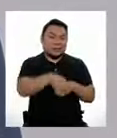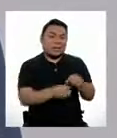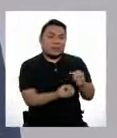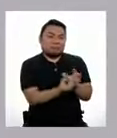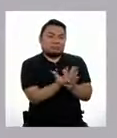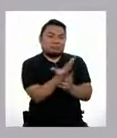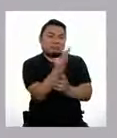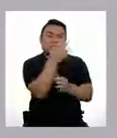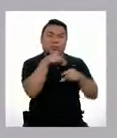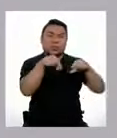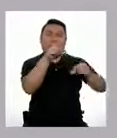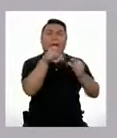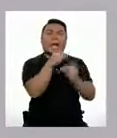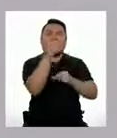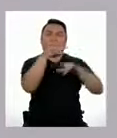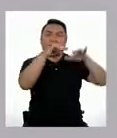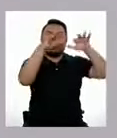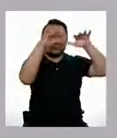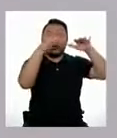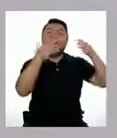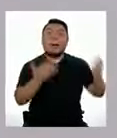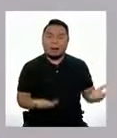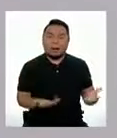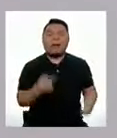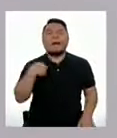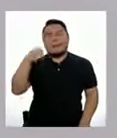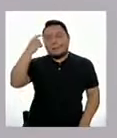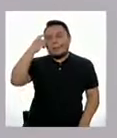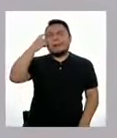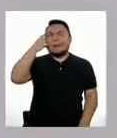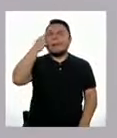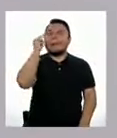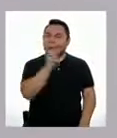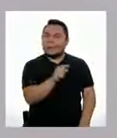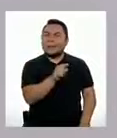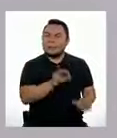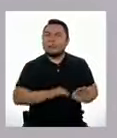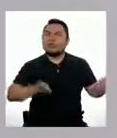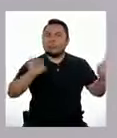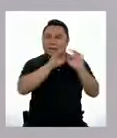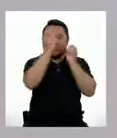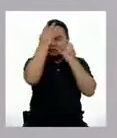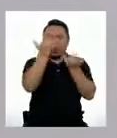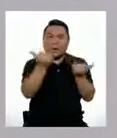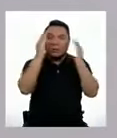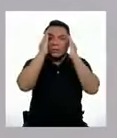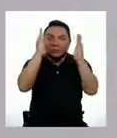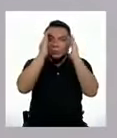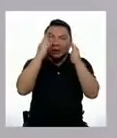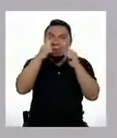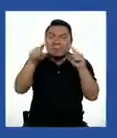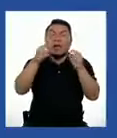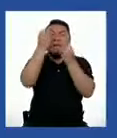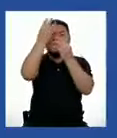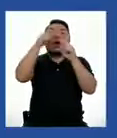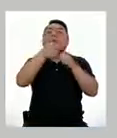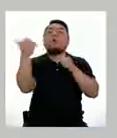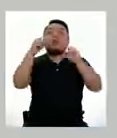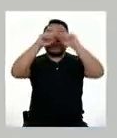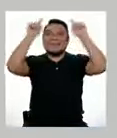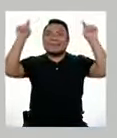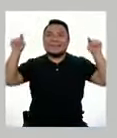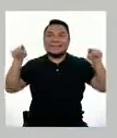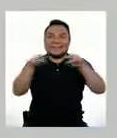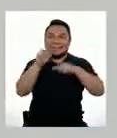efecto invernadero. Ahora que tenemos esta información bastante importante, observemos con atención el siguiente gráfico estadístico.